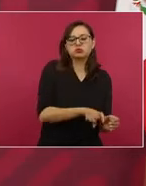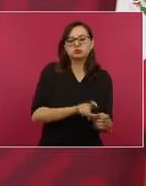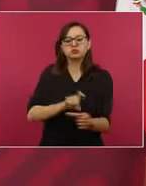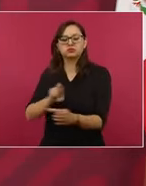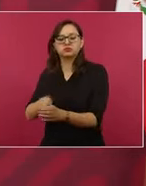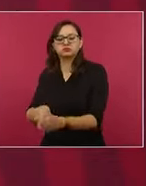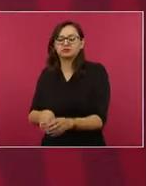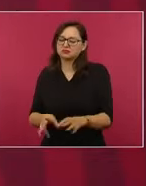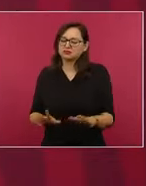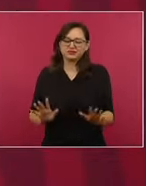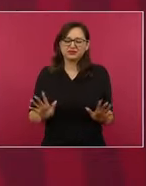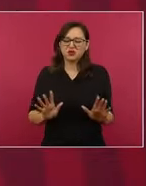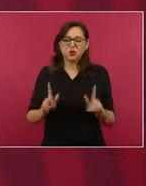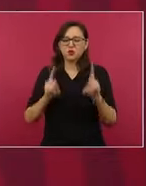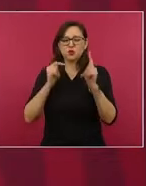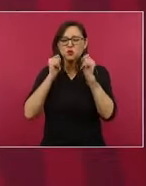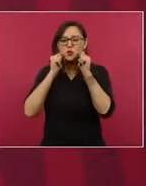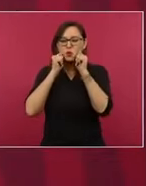ojalá.